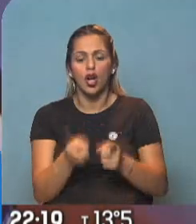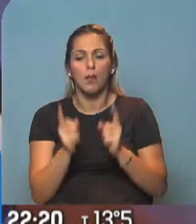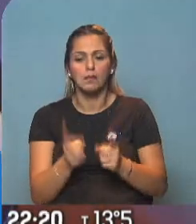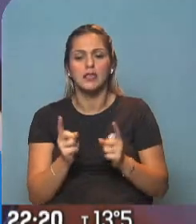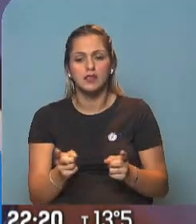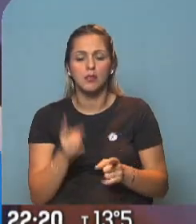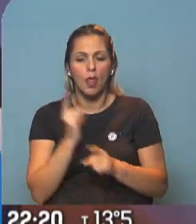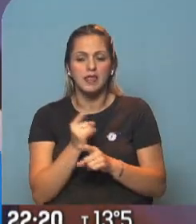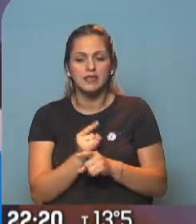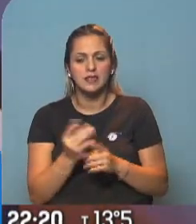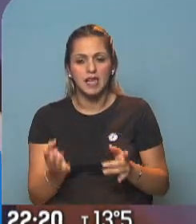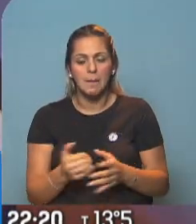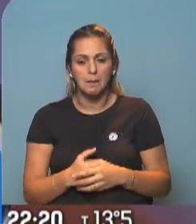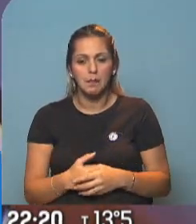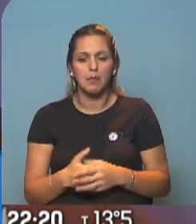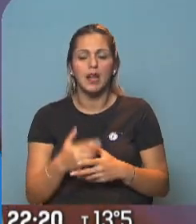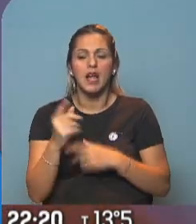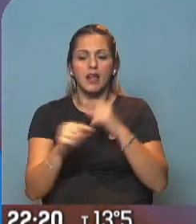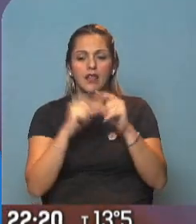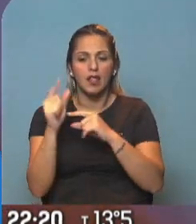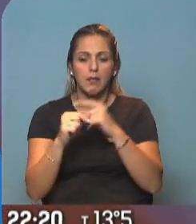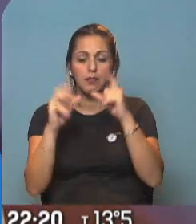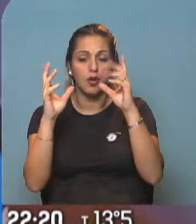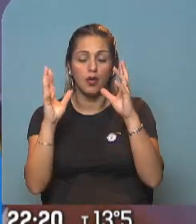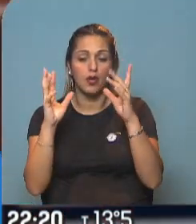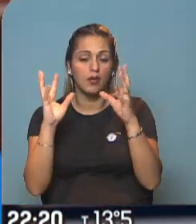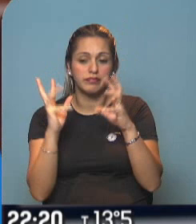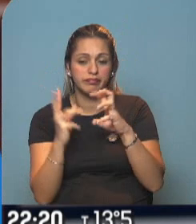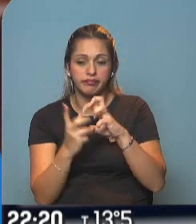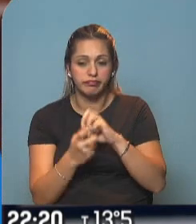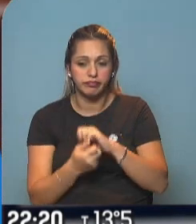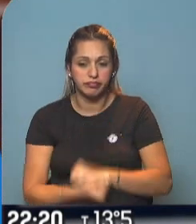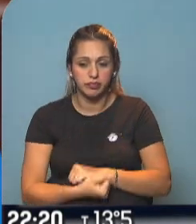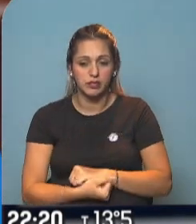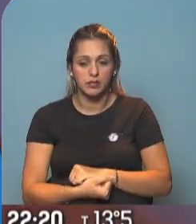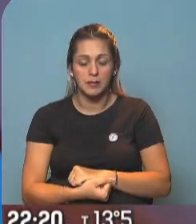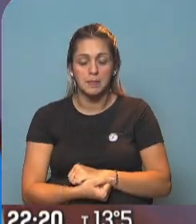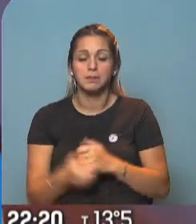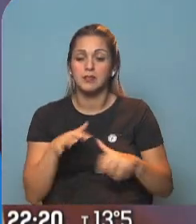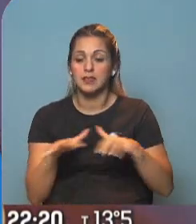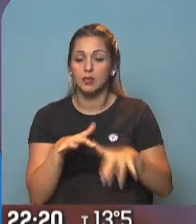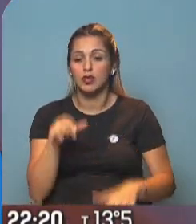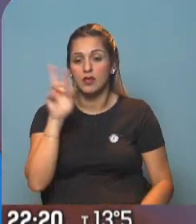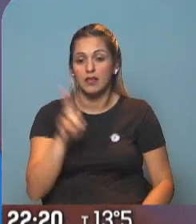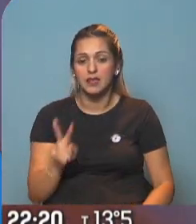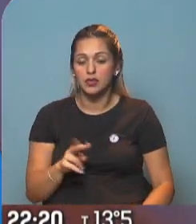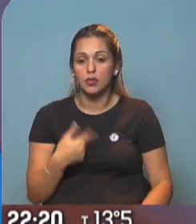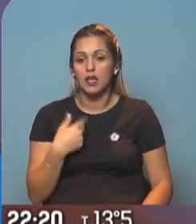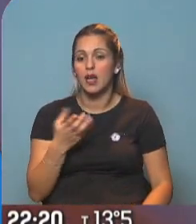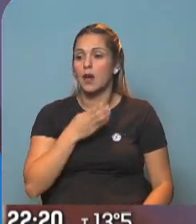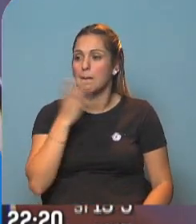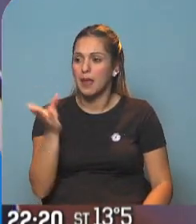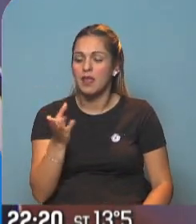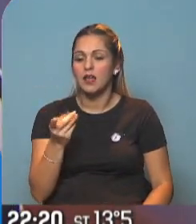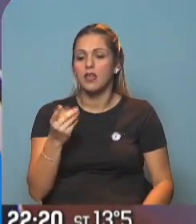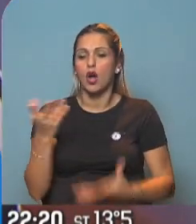de siempre, con un deterioro cada vez mayor de la situación de Venezuela que lo hace a él pedir una